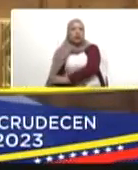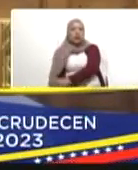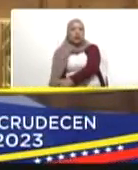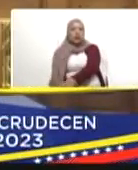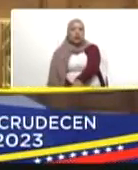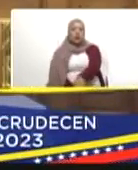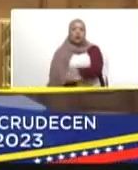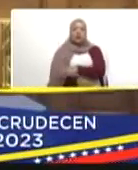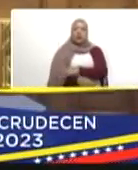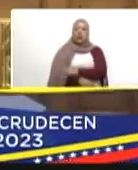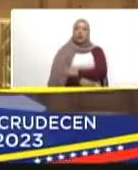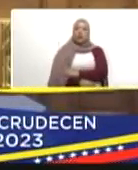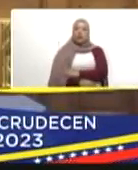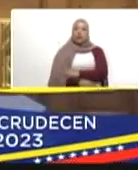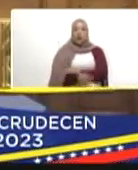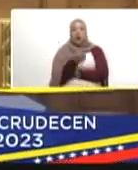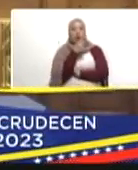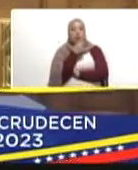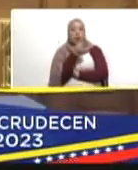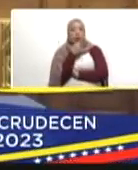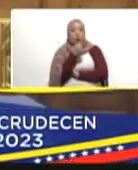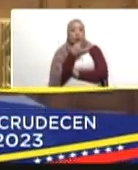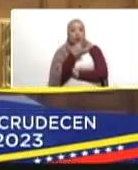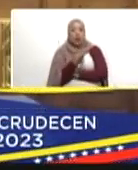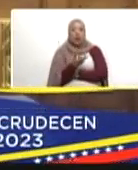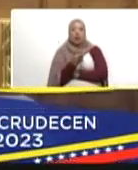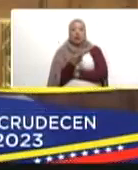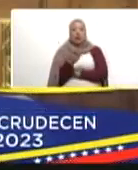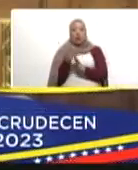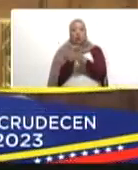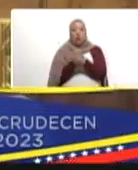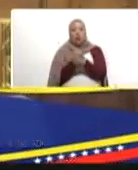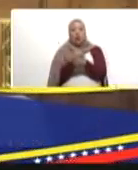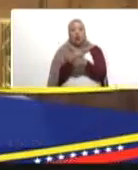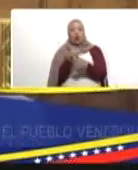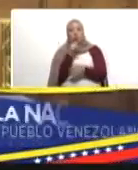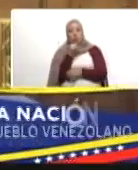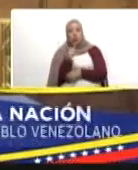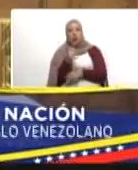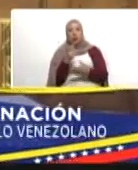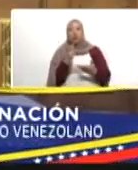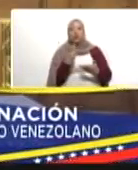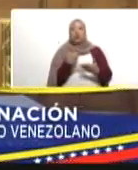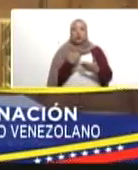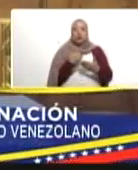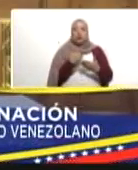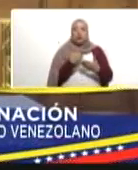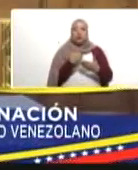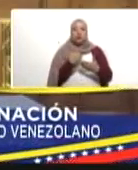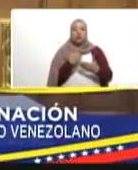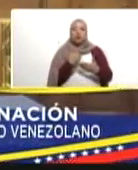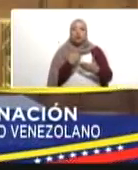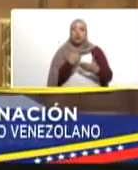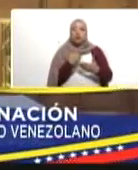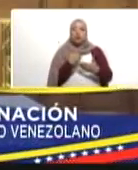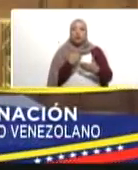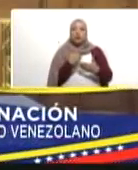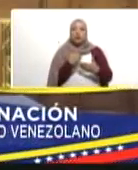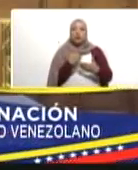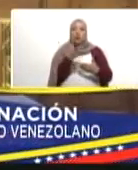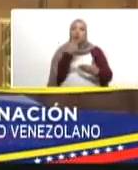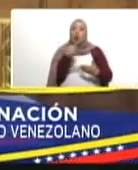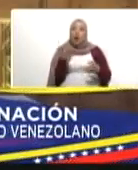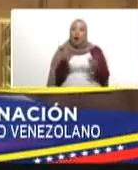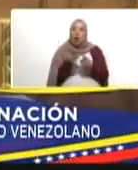análisis a los periodistas aquí a los analistas a los medios a las redes HM detallito